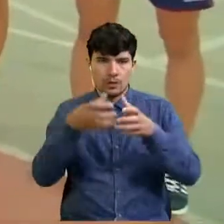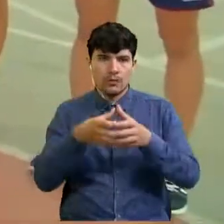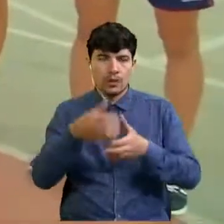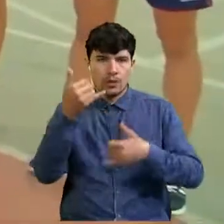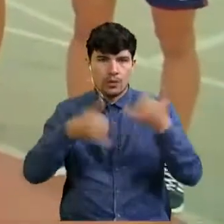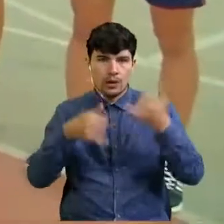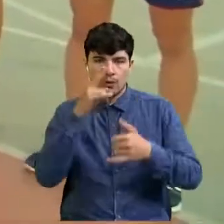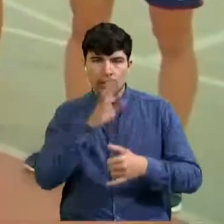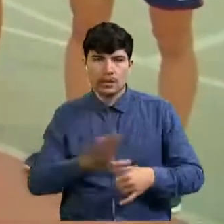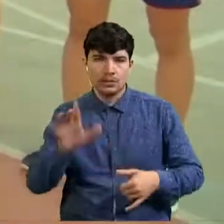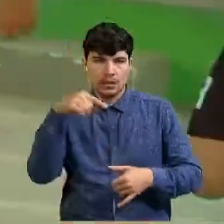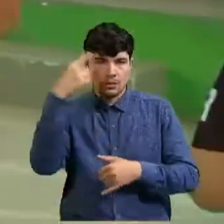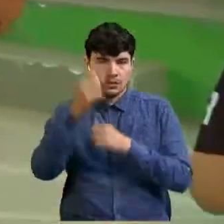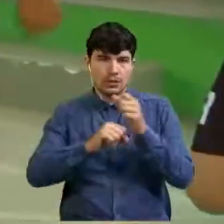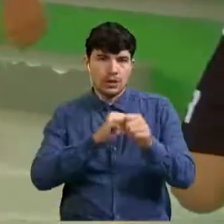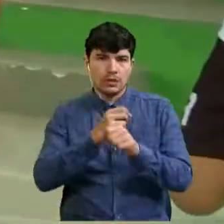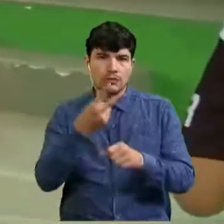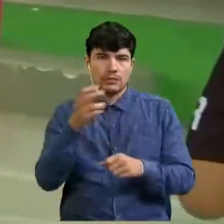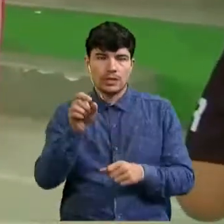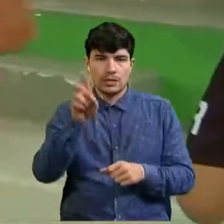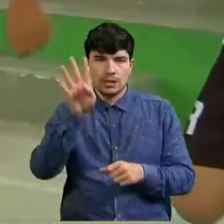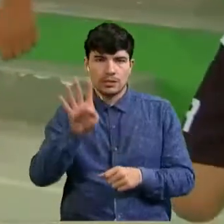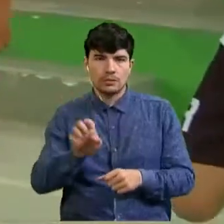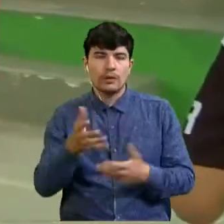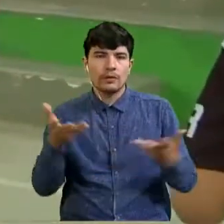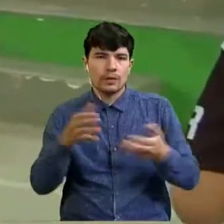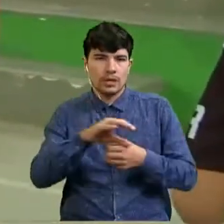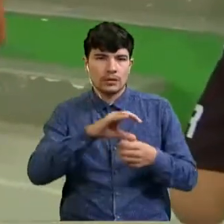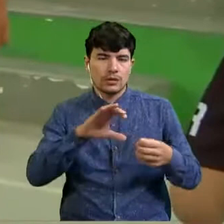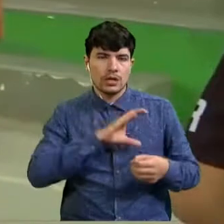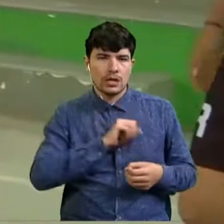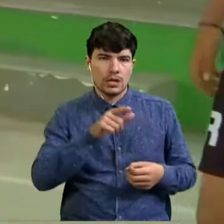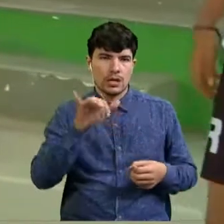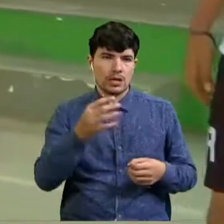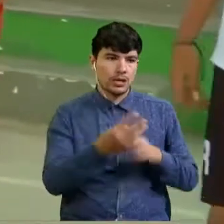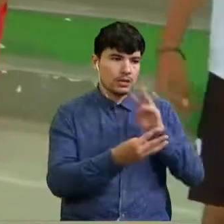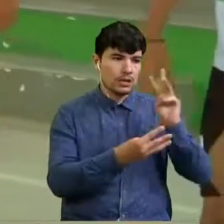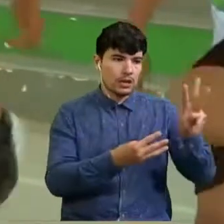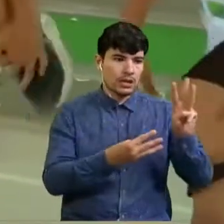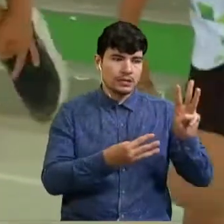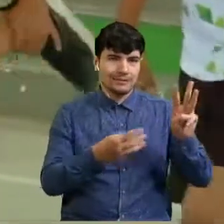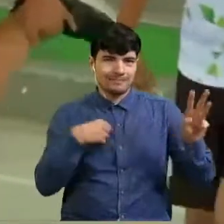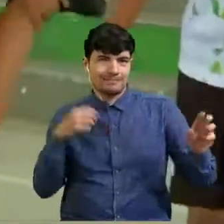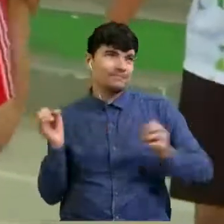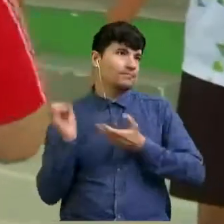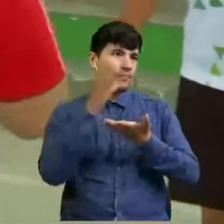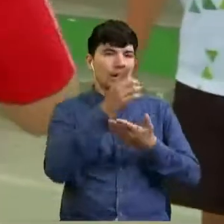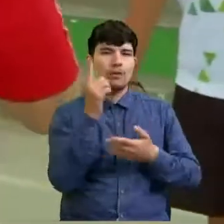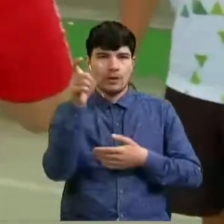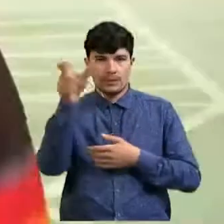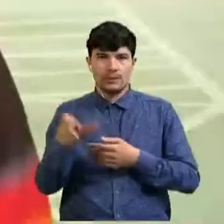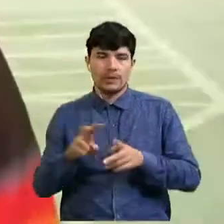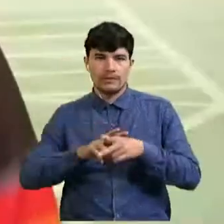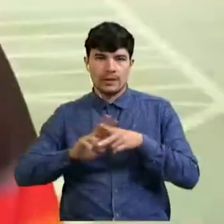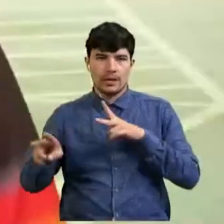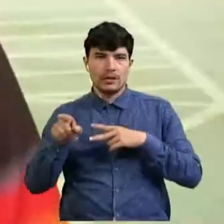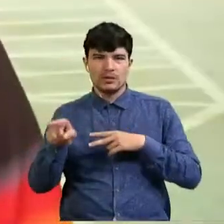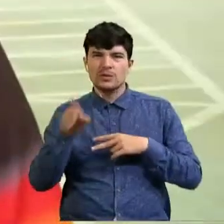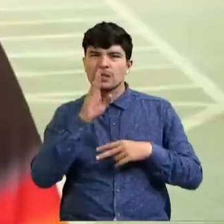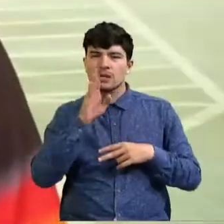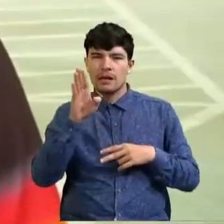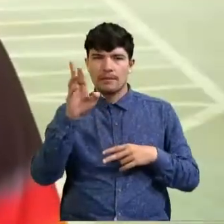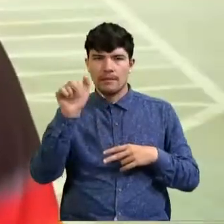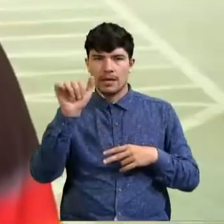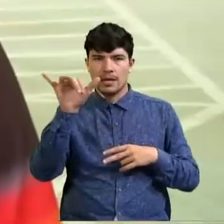2019 que sea en la ciudad de cali donde hay tres lanzadores y un muchacho para velocidad que espera ya en riaño los